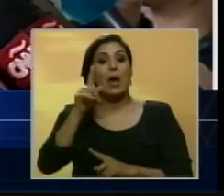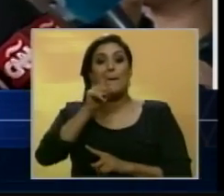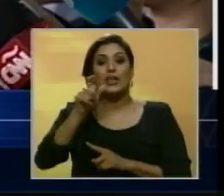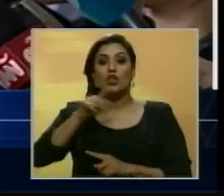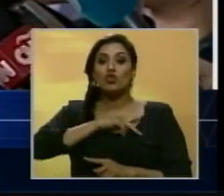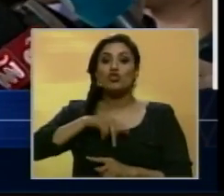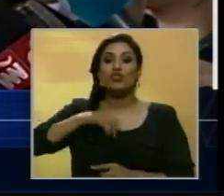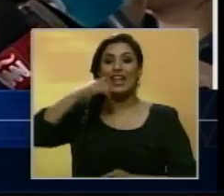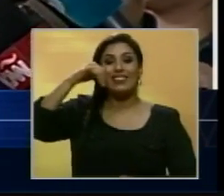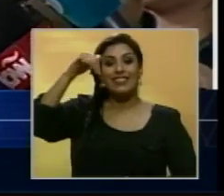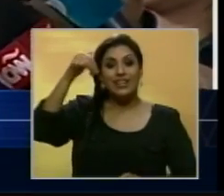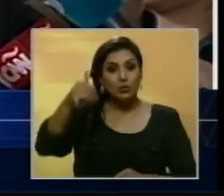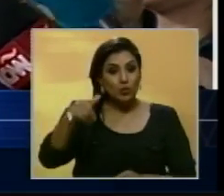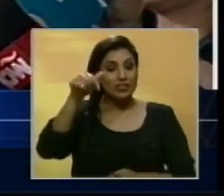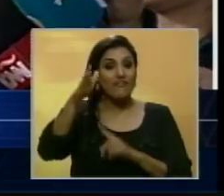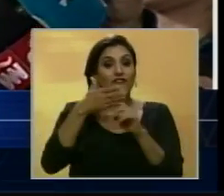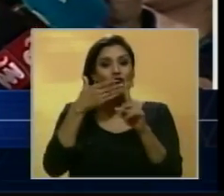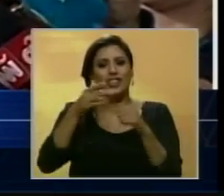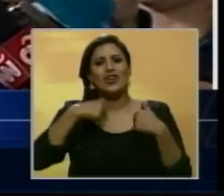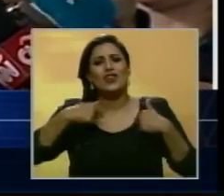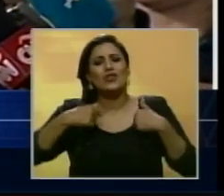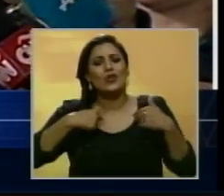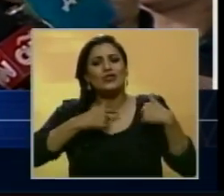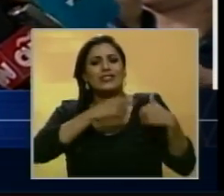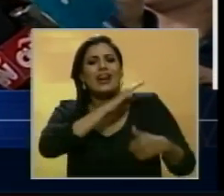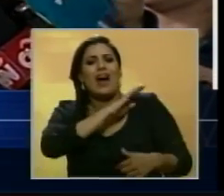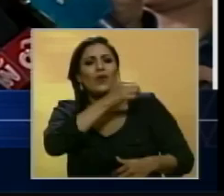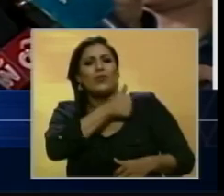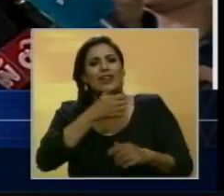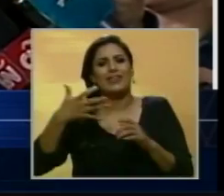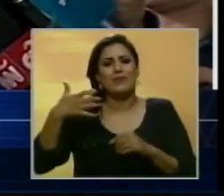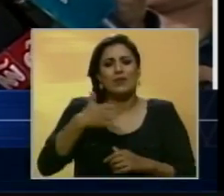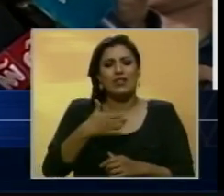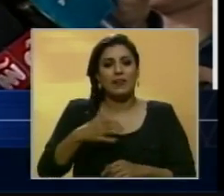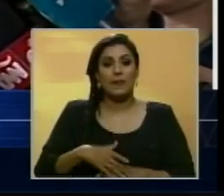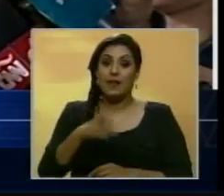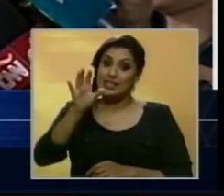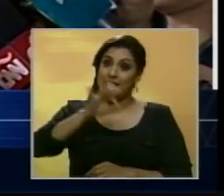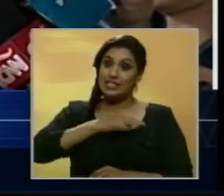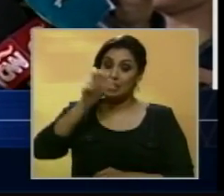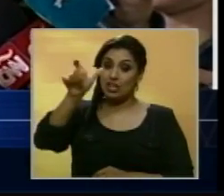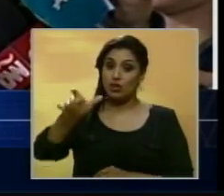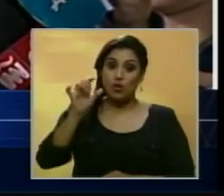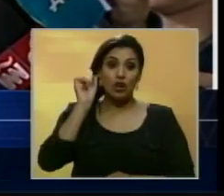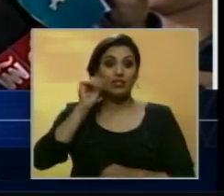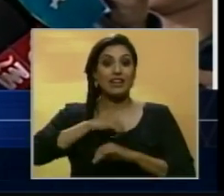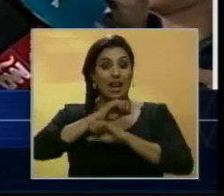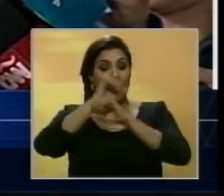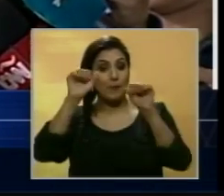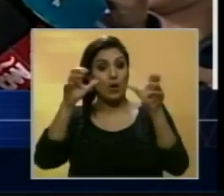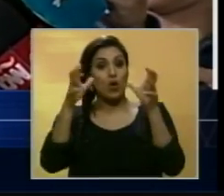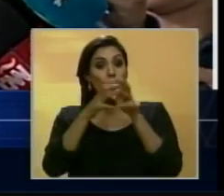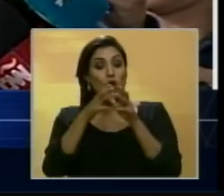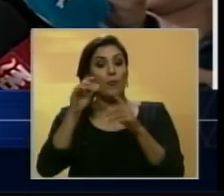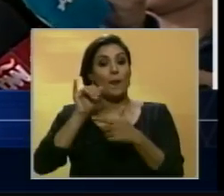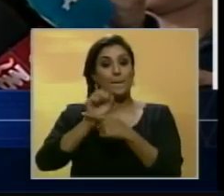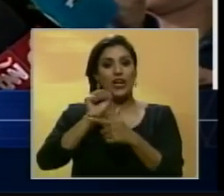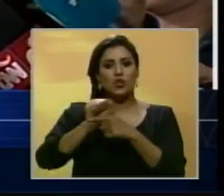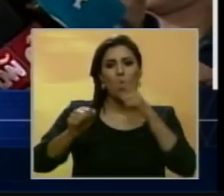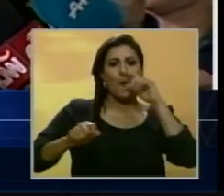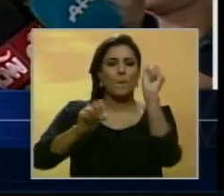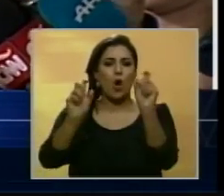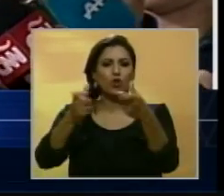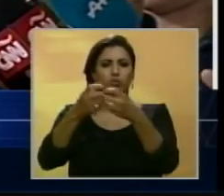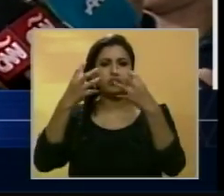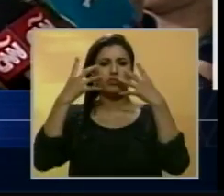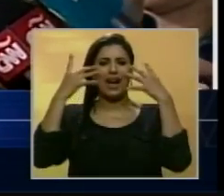aquí a denunciar violencia somos los representantes de la mesa. Señora Oblitas, esta mañana elementos del oficialismo lanzaron una bomba